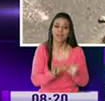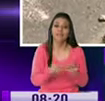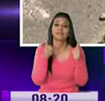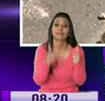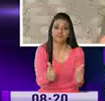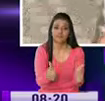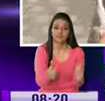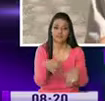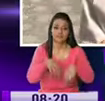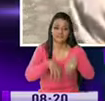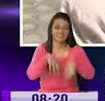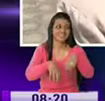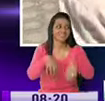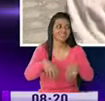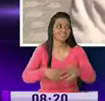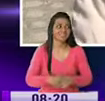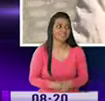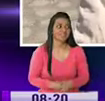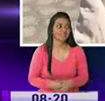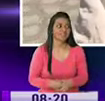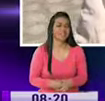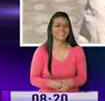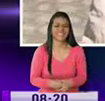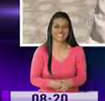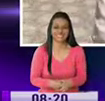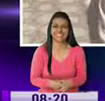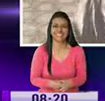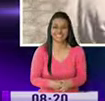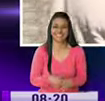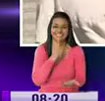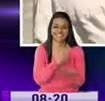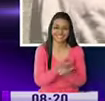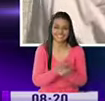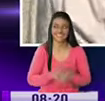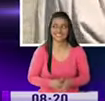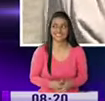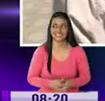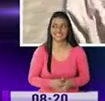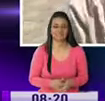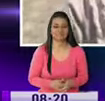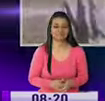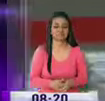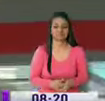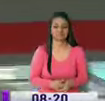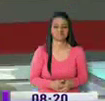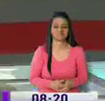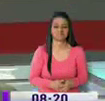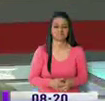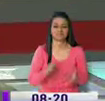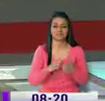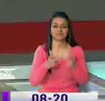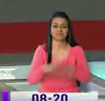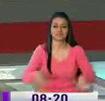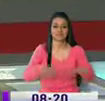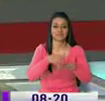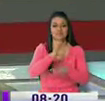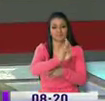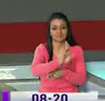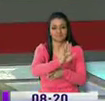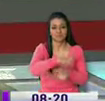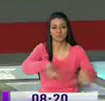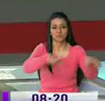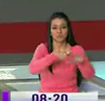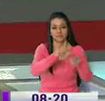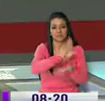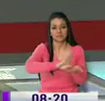adoquines. También los adoquines, producto del agua, comienzan a moverse. En fin, aproblemados en este sector de la ciudad. Esperemos la